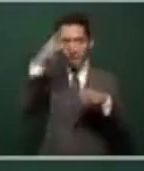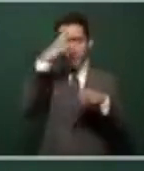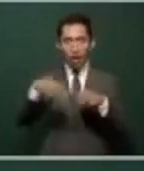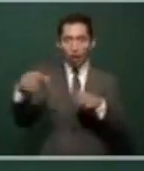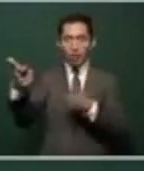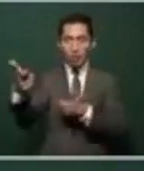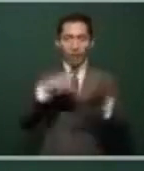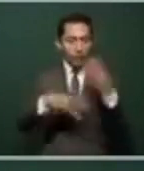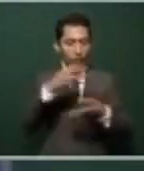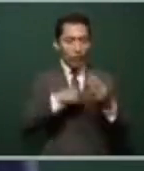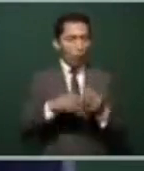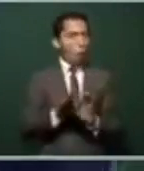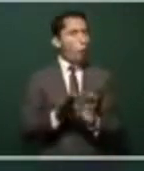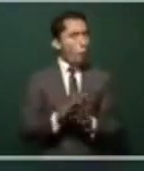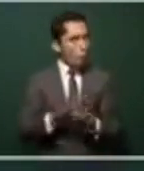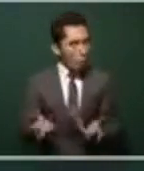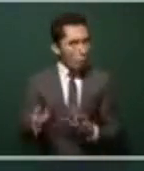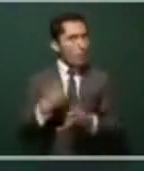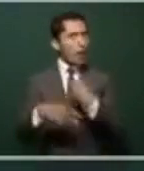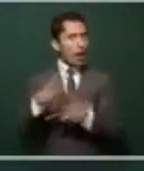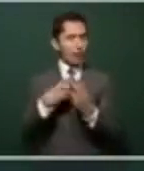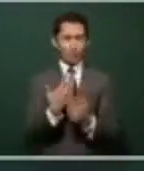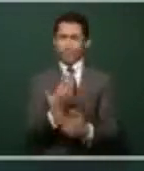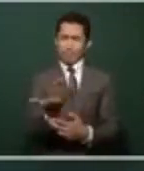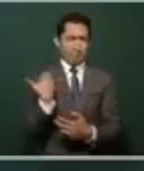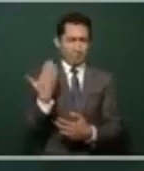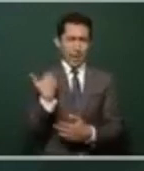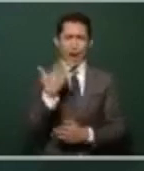¿Cómo es que en 5 meses